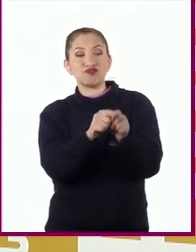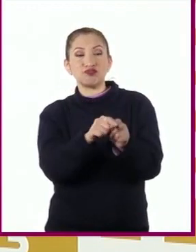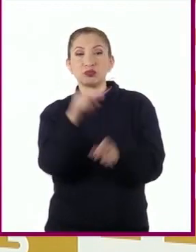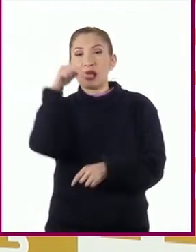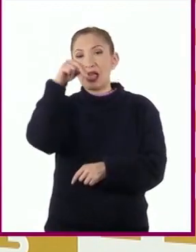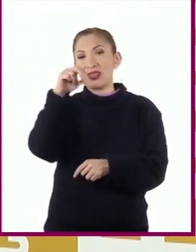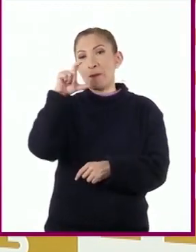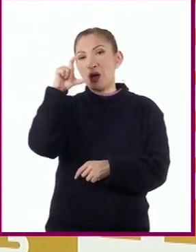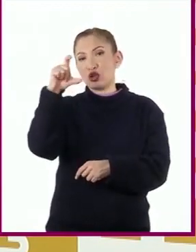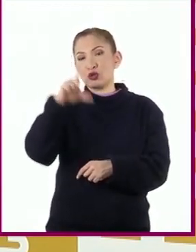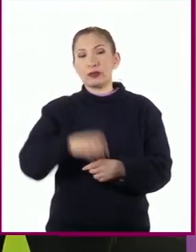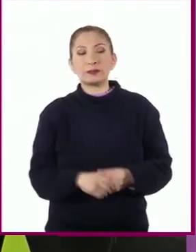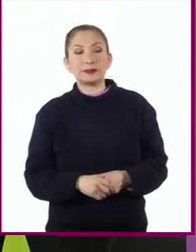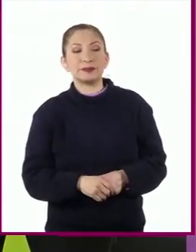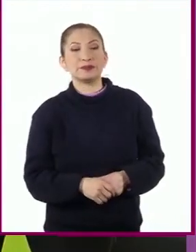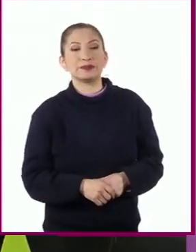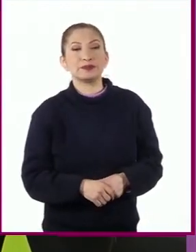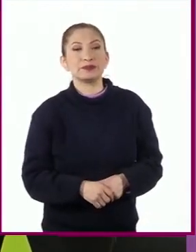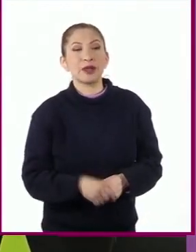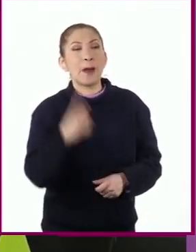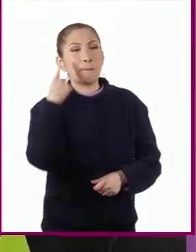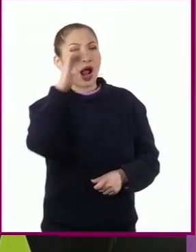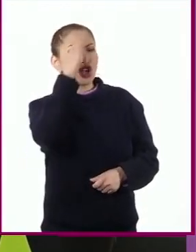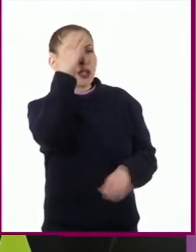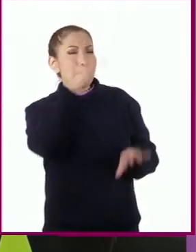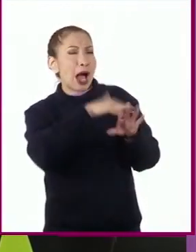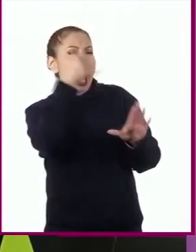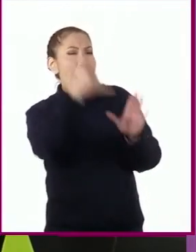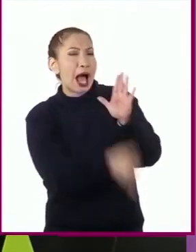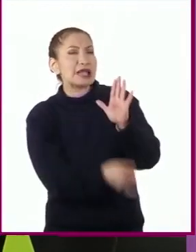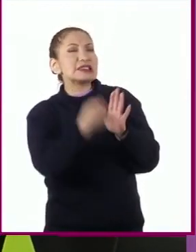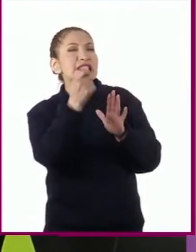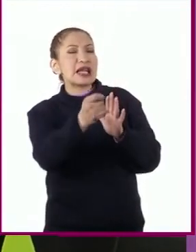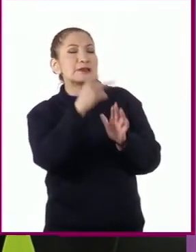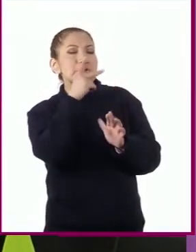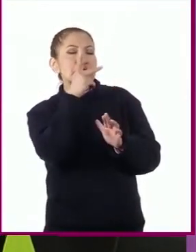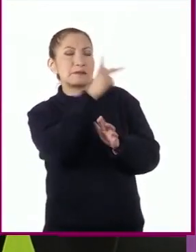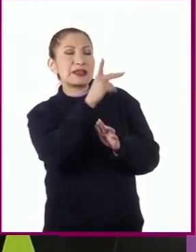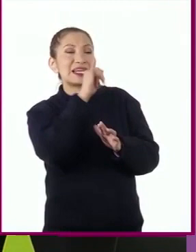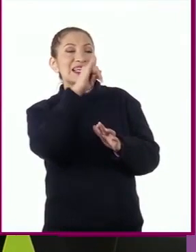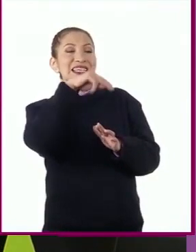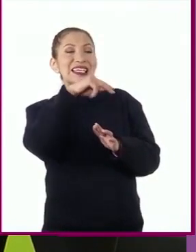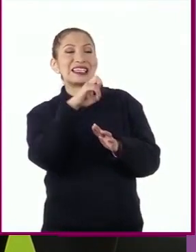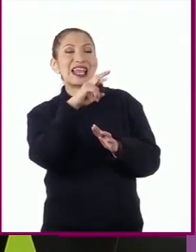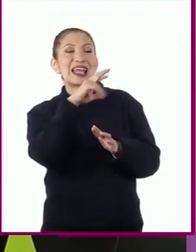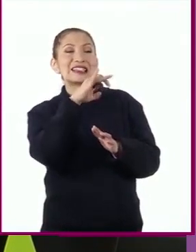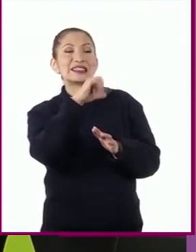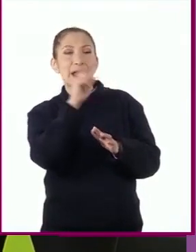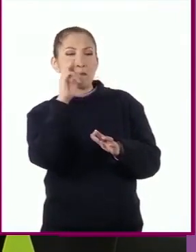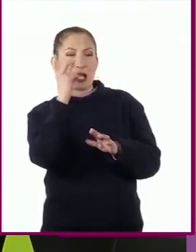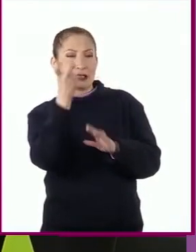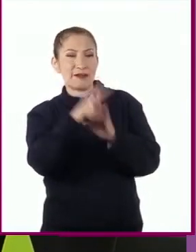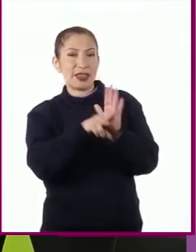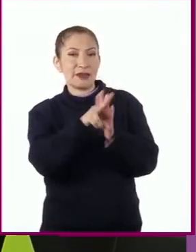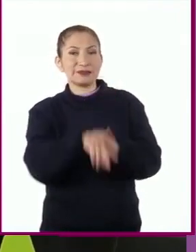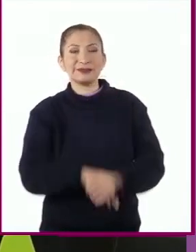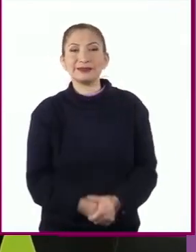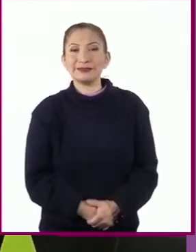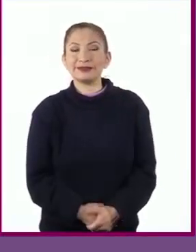una N mayúscula. Para conocer un poco más sobre el concepto de inercia, veamos el siguiente